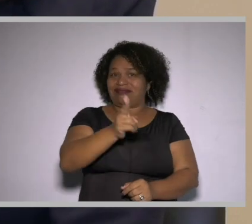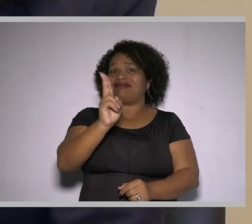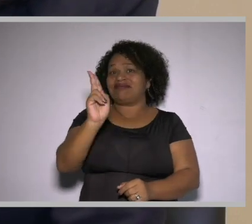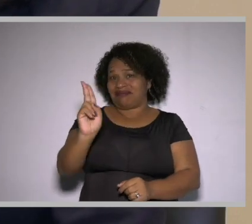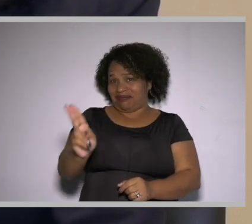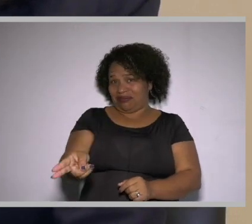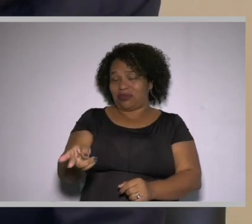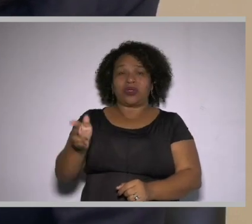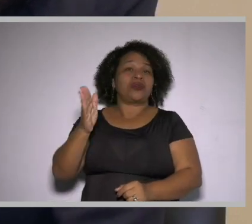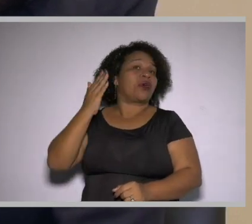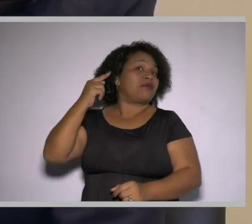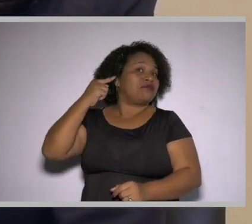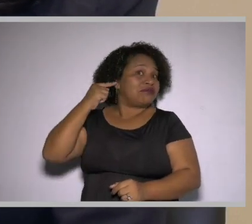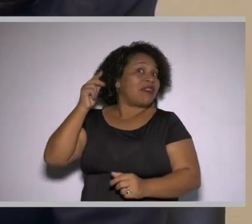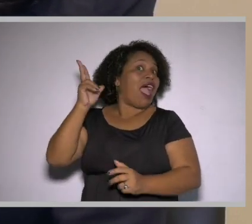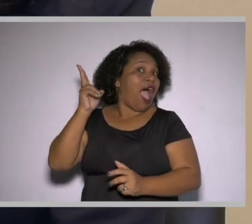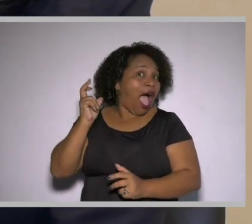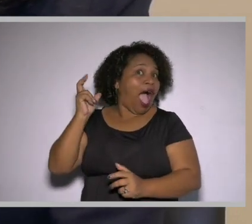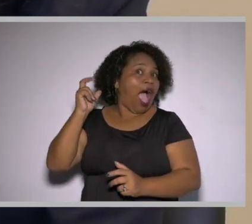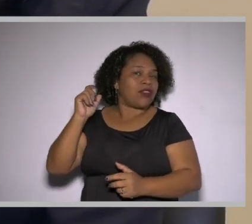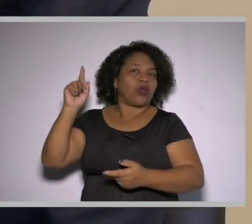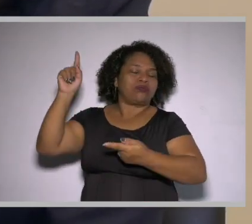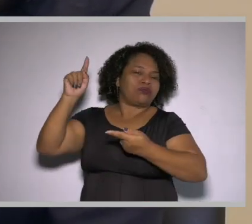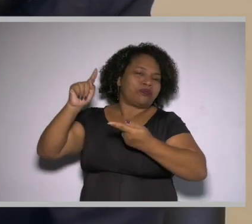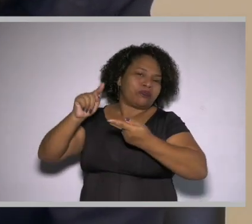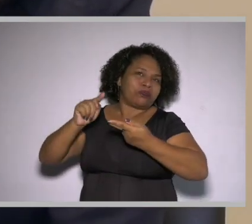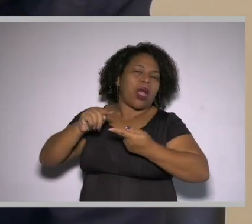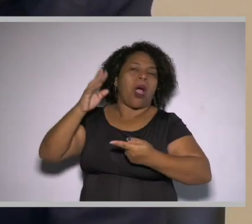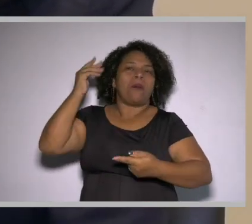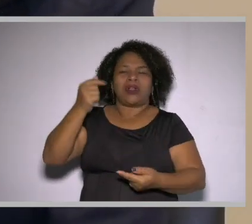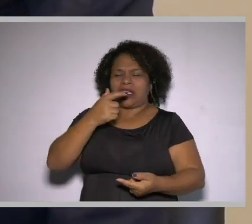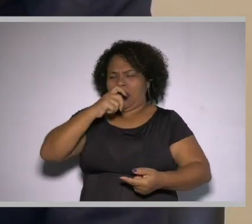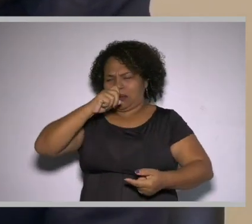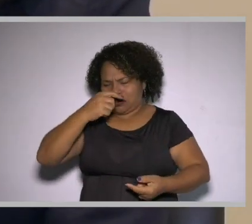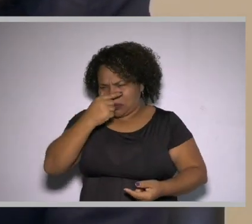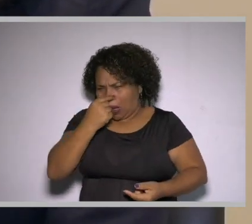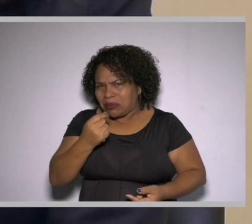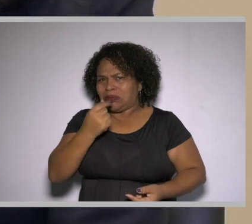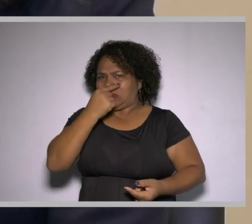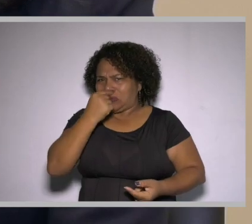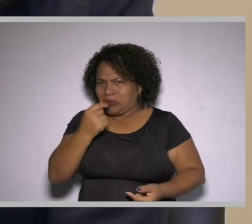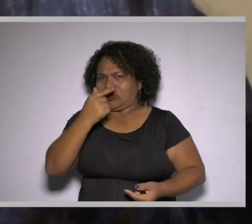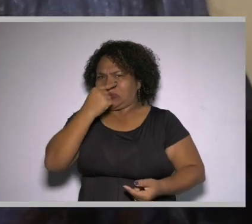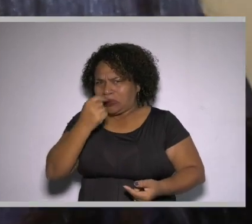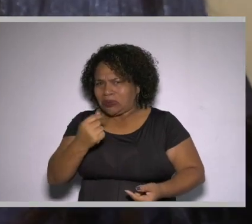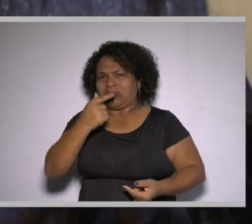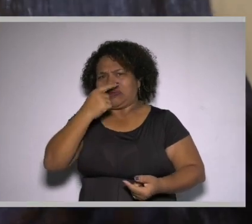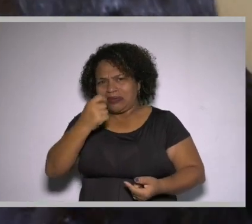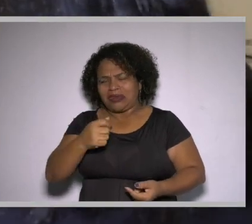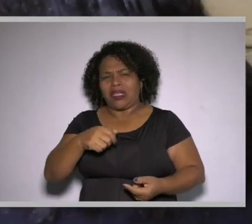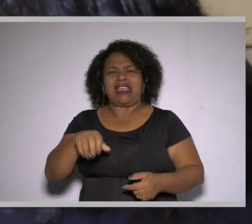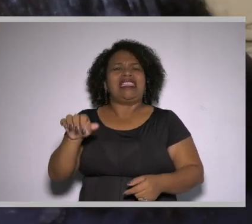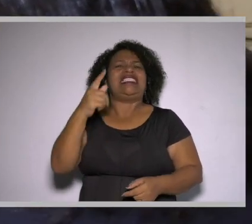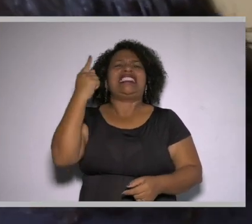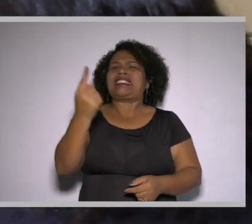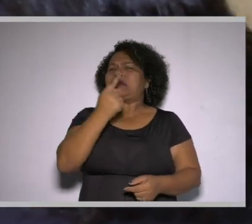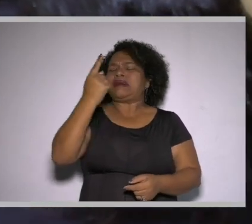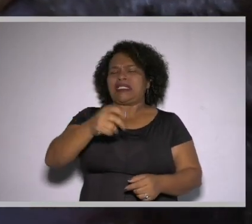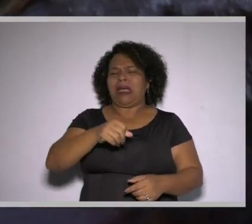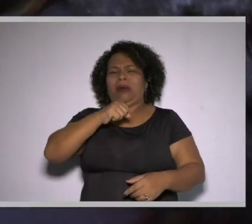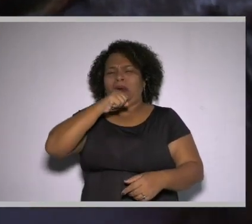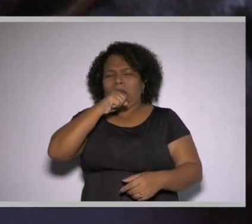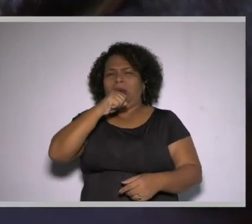de cirugía, específicamente, ¿cuándo procede la cirugía? En mayoría de las ocasiones